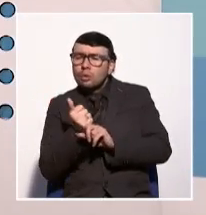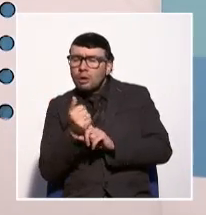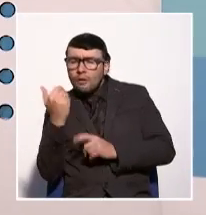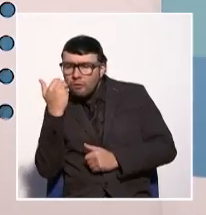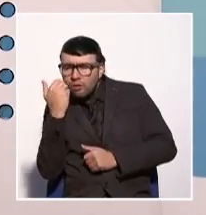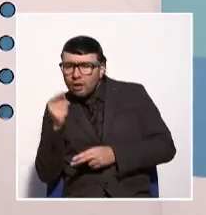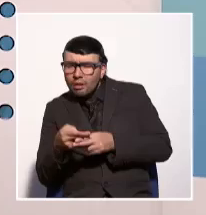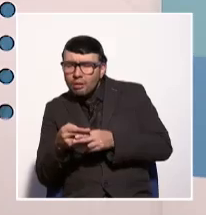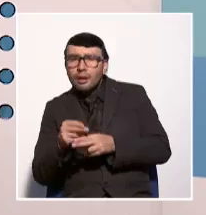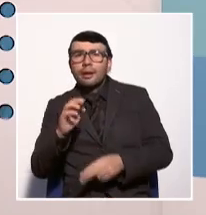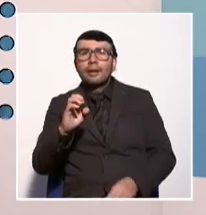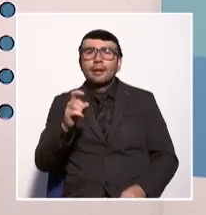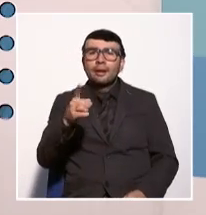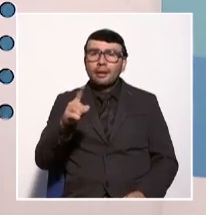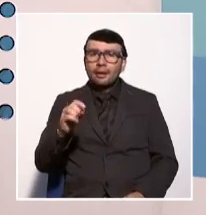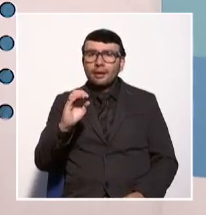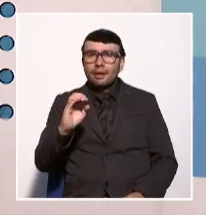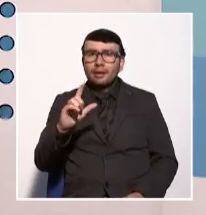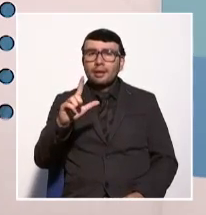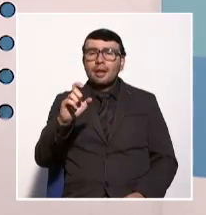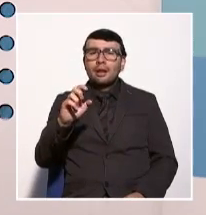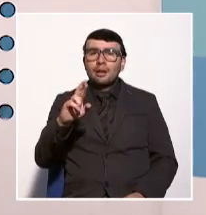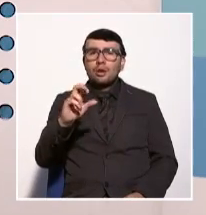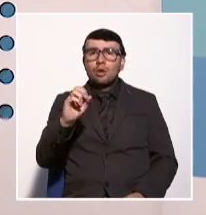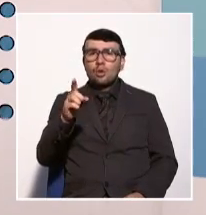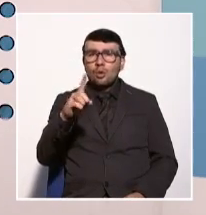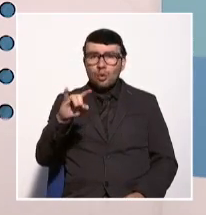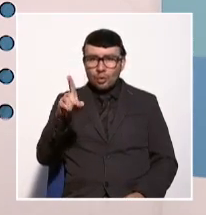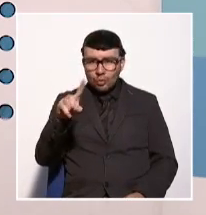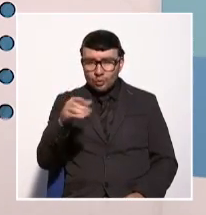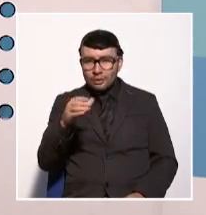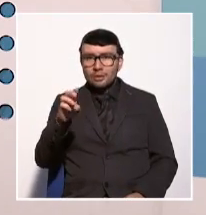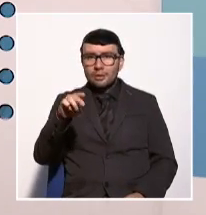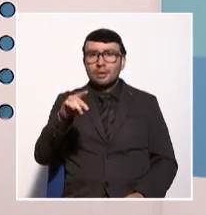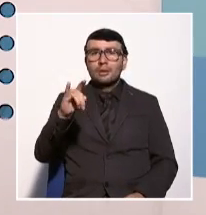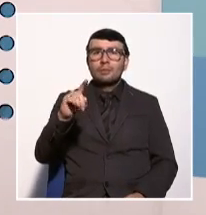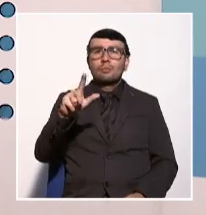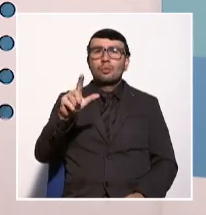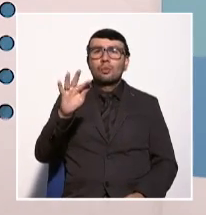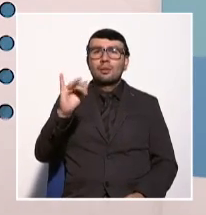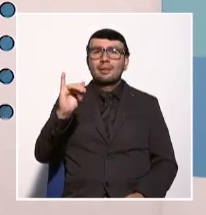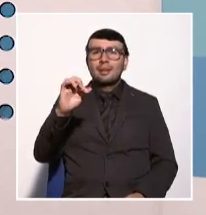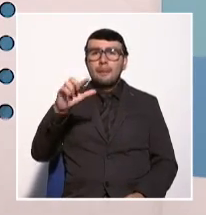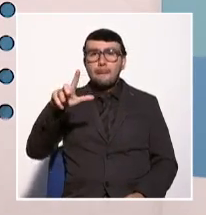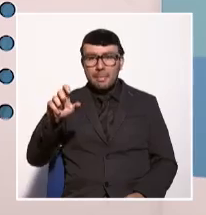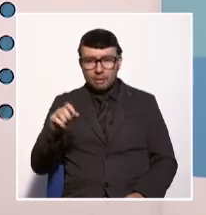múltiple qué alimentos le aconseja para reducir las recaídas